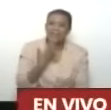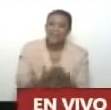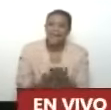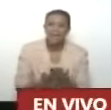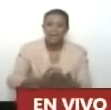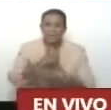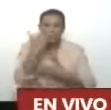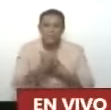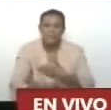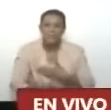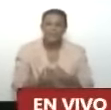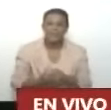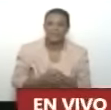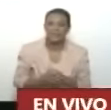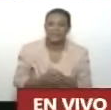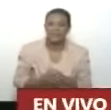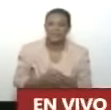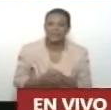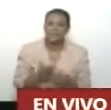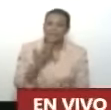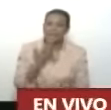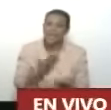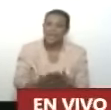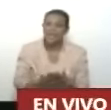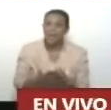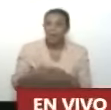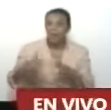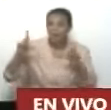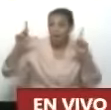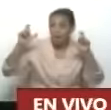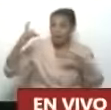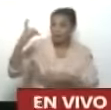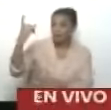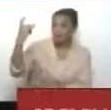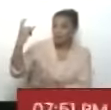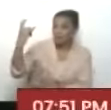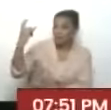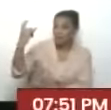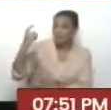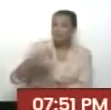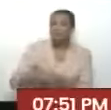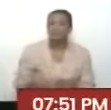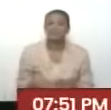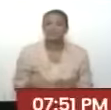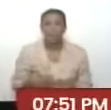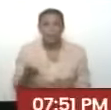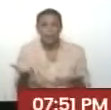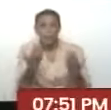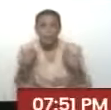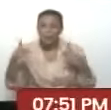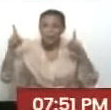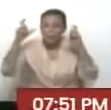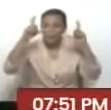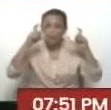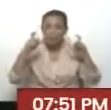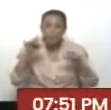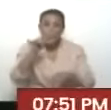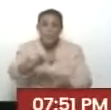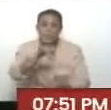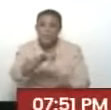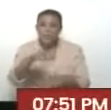María Alexandra Dolores. Vamos a tomarnos una foto. Aquí, aquí, quédate ahí, en tu propio celular,